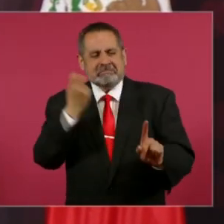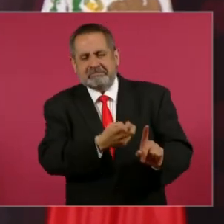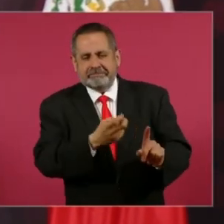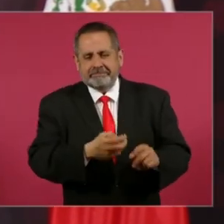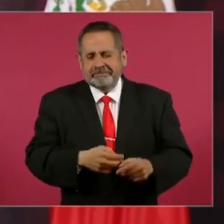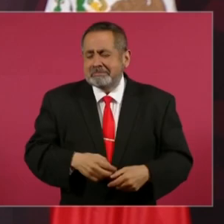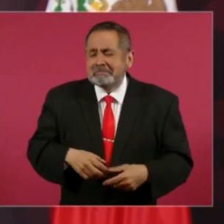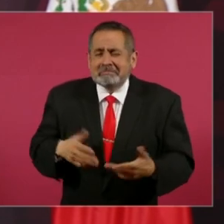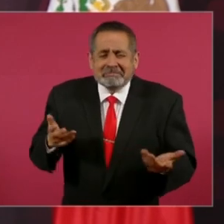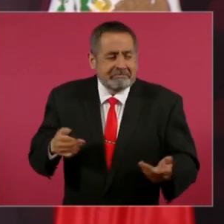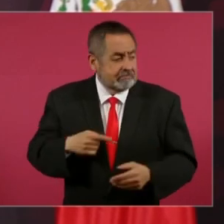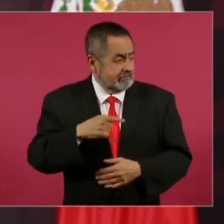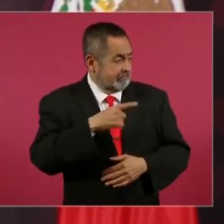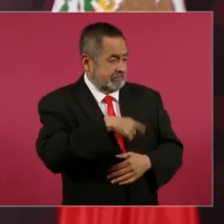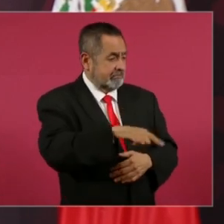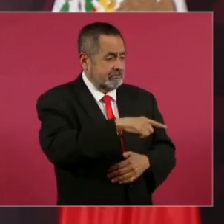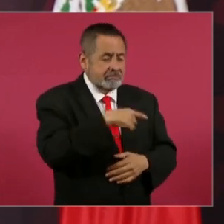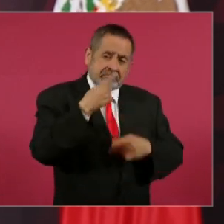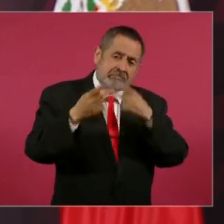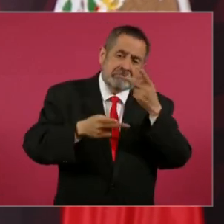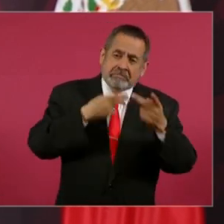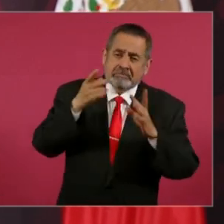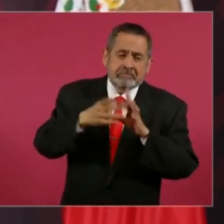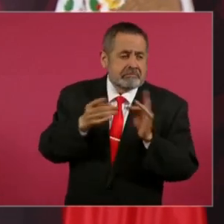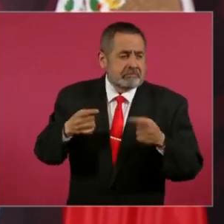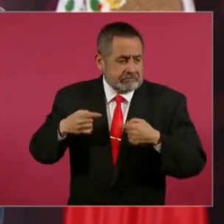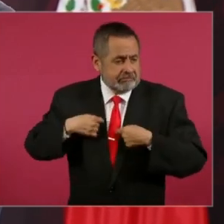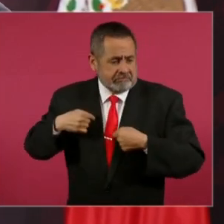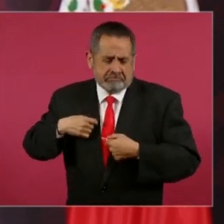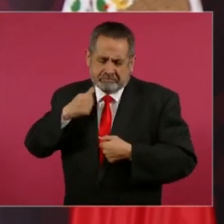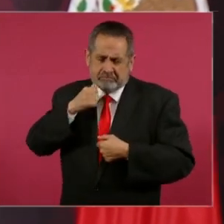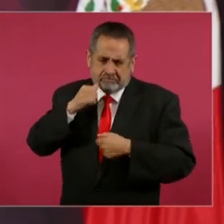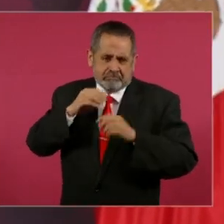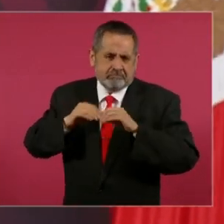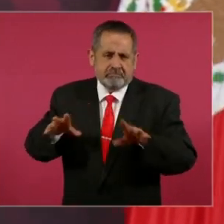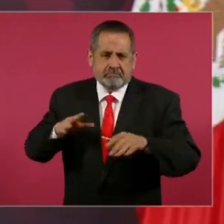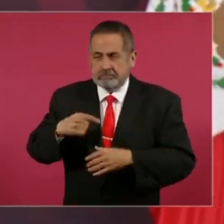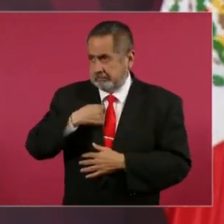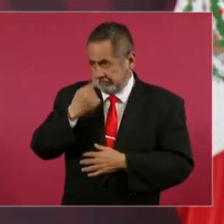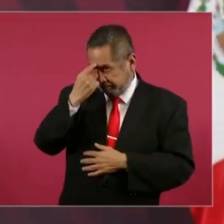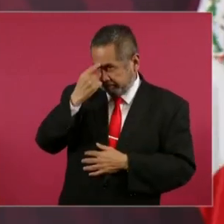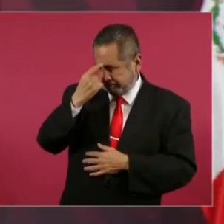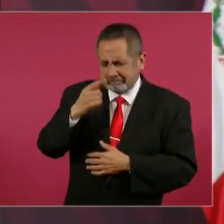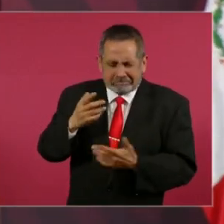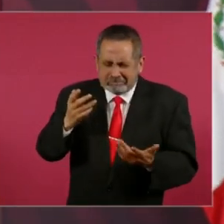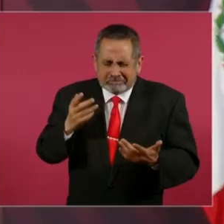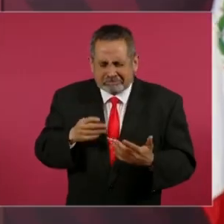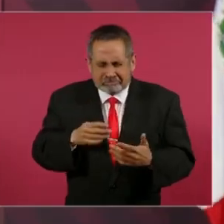sea, ya se me está convirtiendo en fijación.